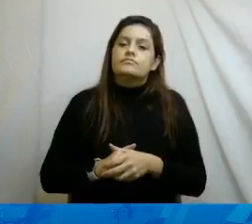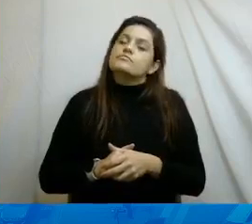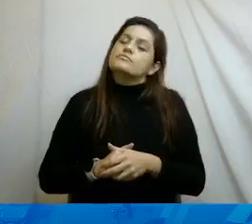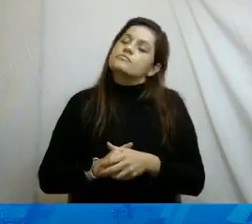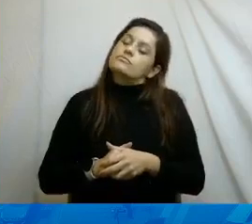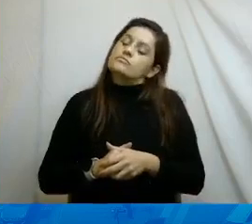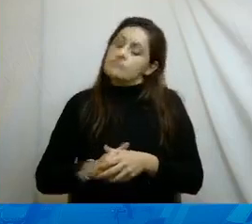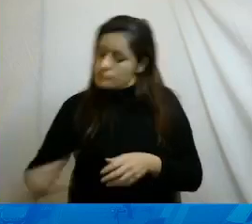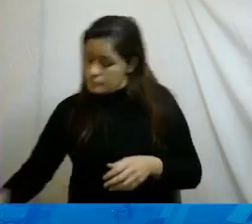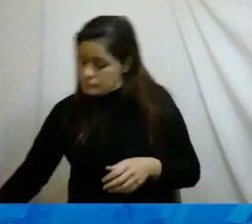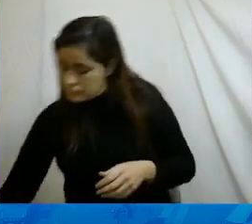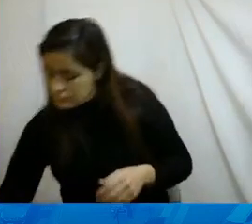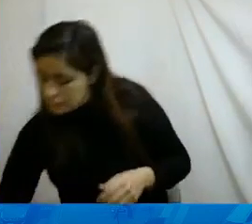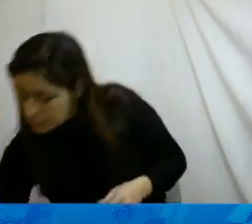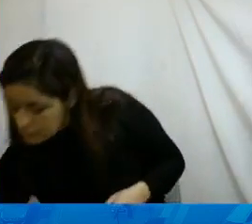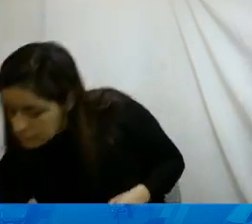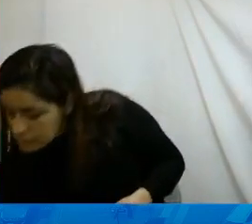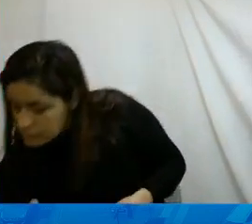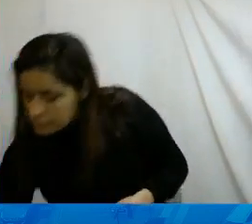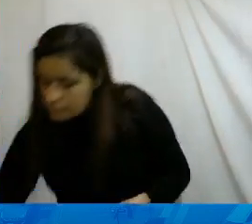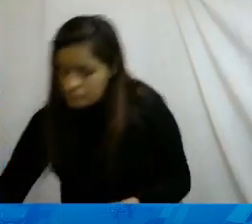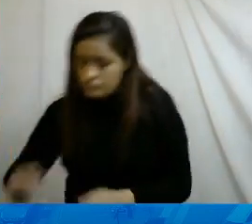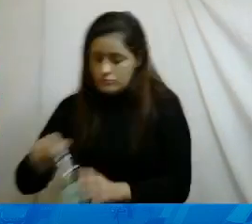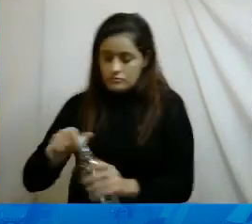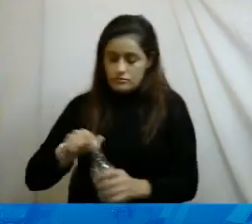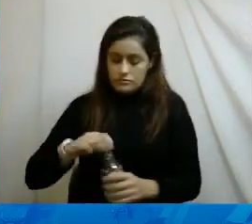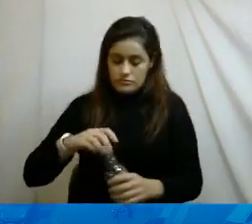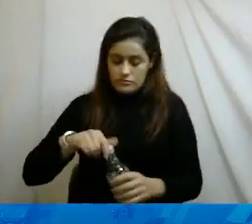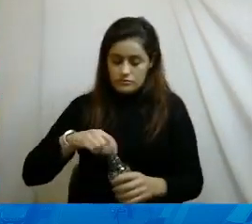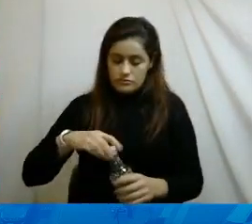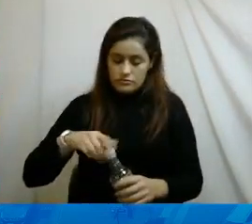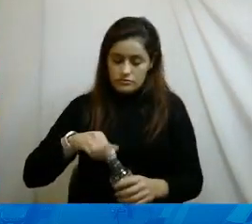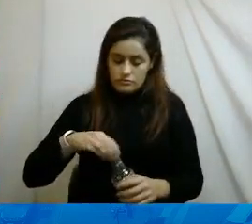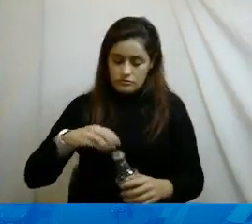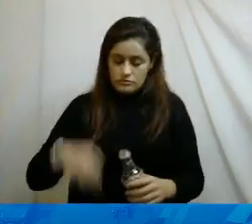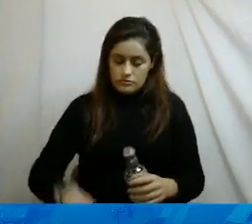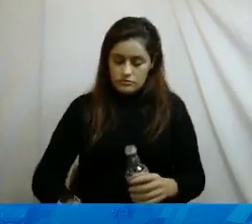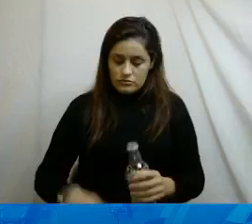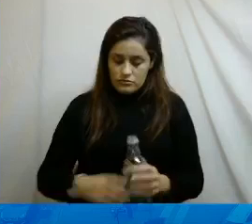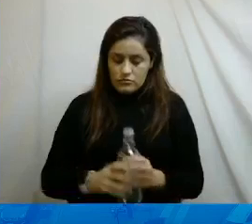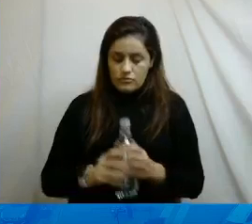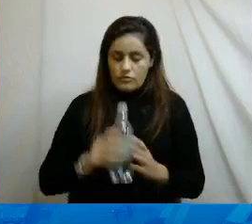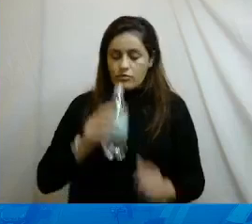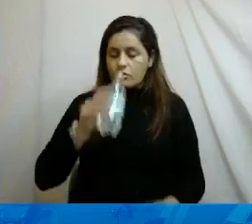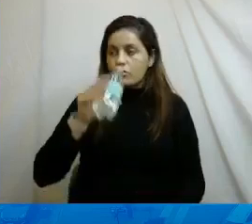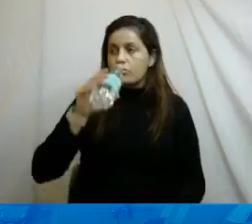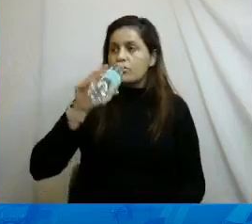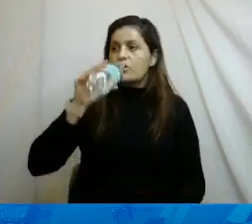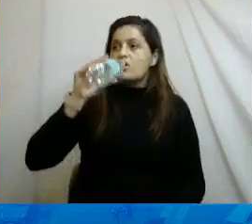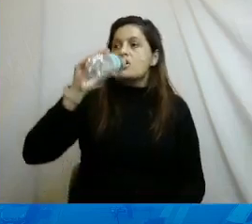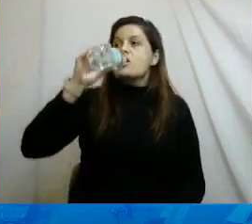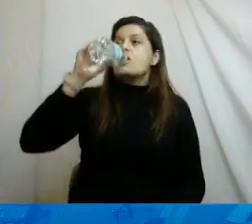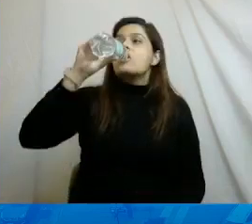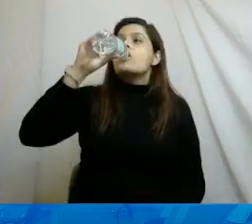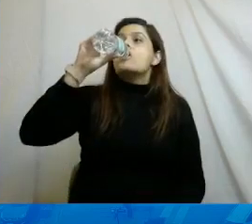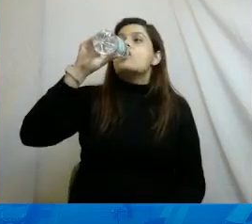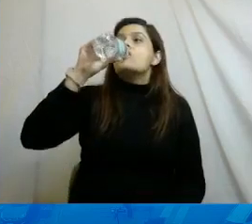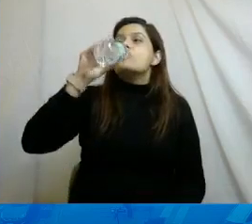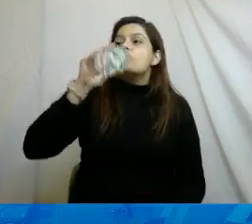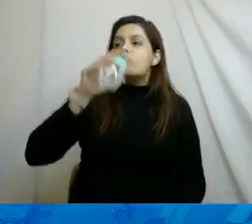finalmente lo que se pretende, según lo que hemos escuchado en la lectura de la carta que ustedes señalan, es la protección de la